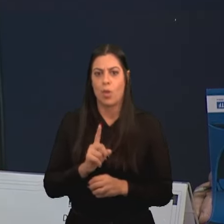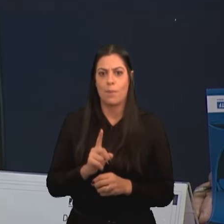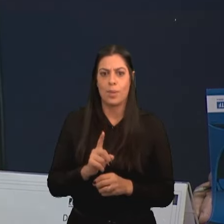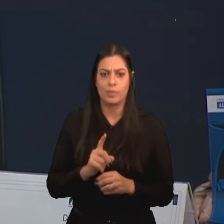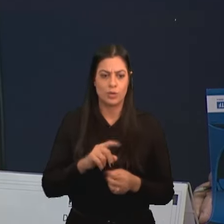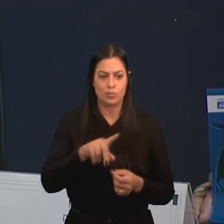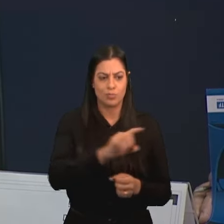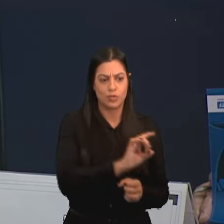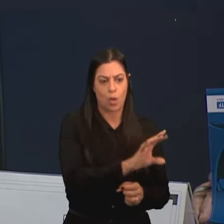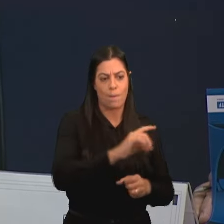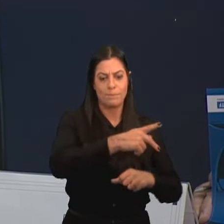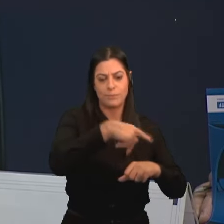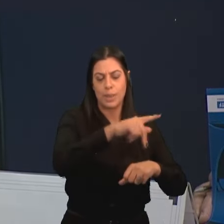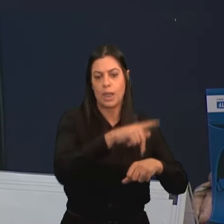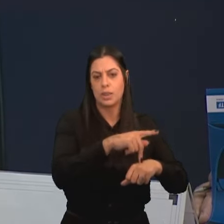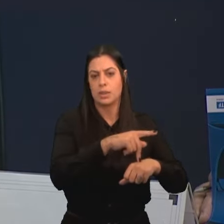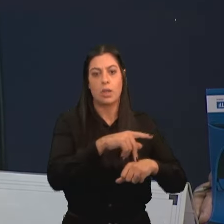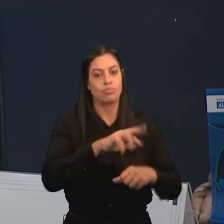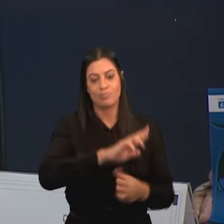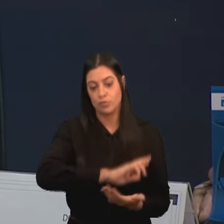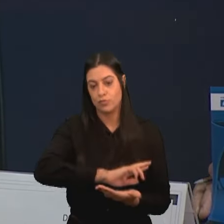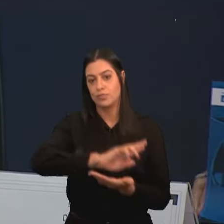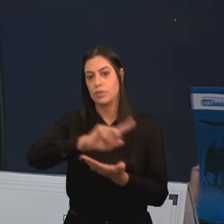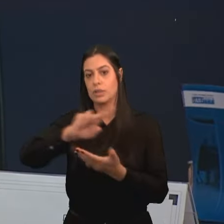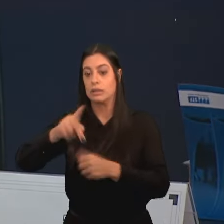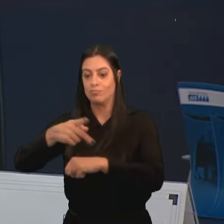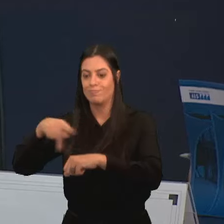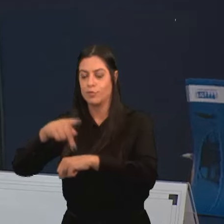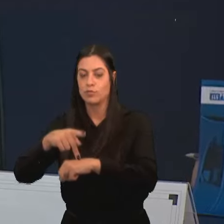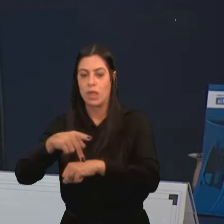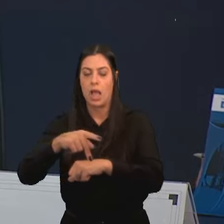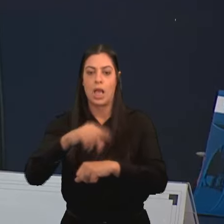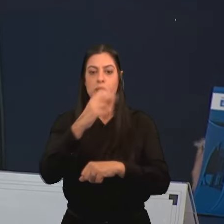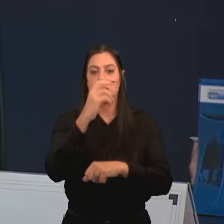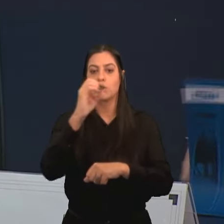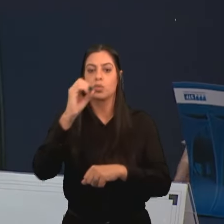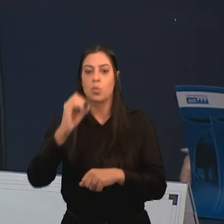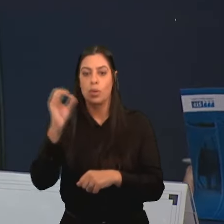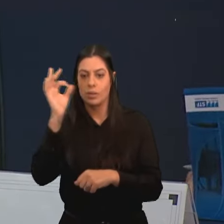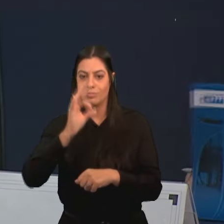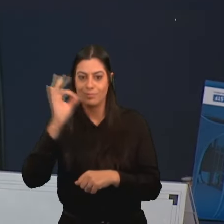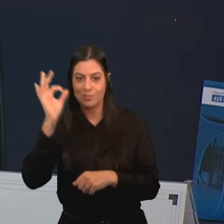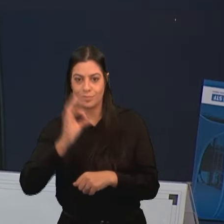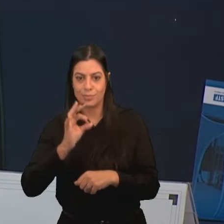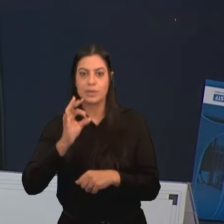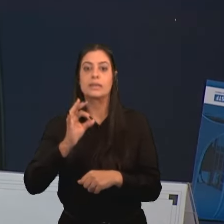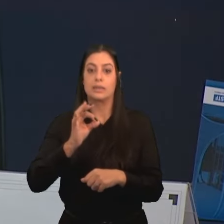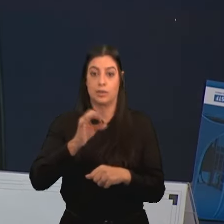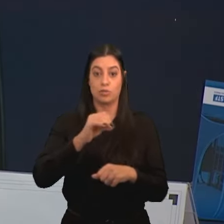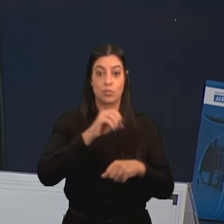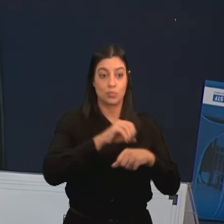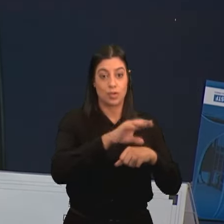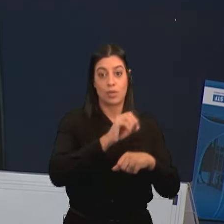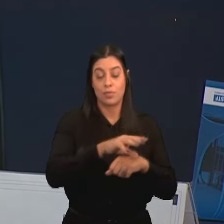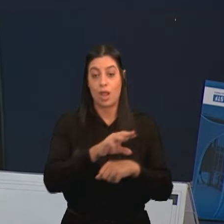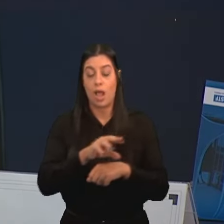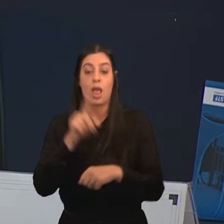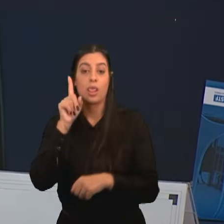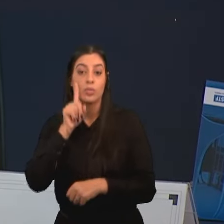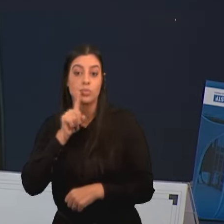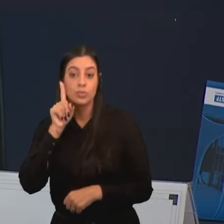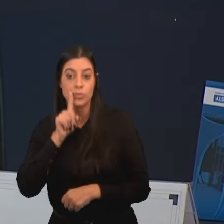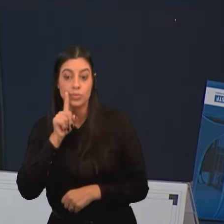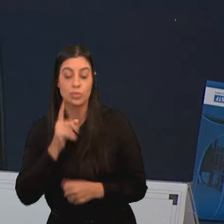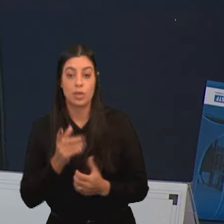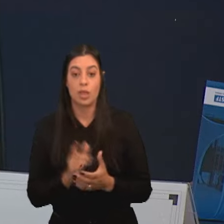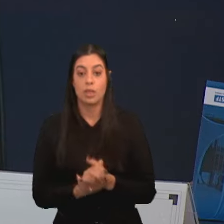Esta presentación no es homogénea entre los países. Basta decir que casi el 50% de estas patentes son de